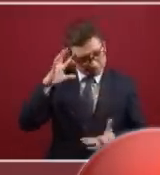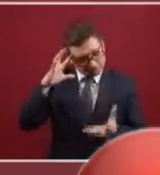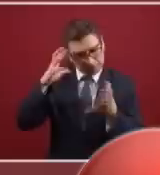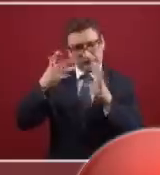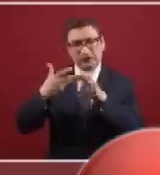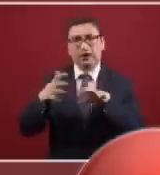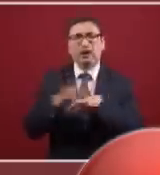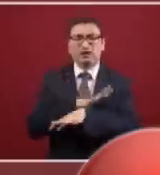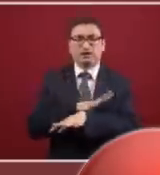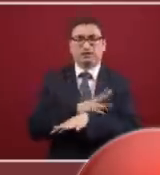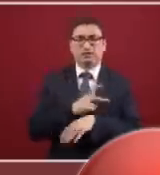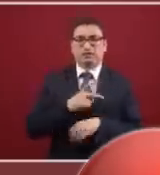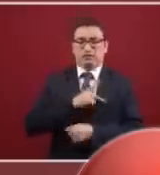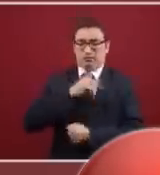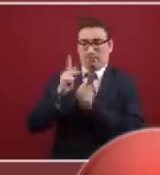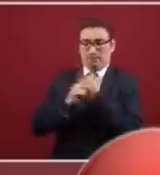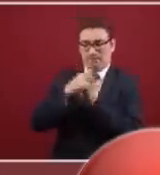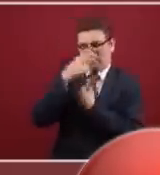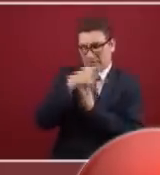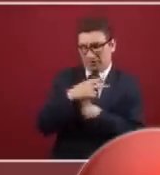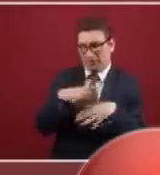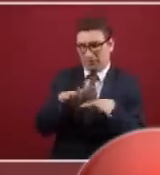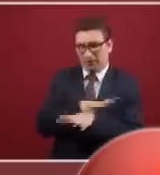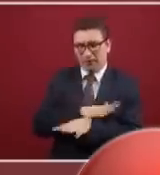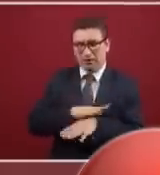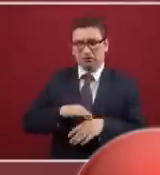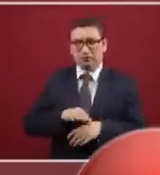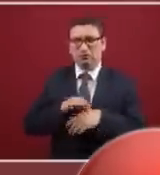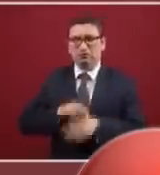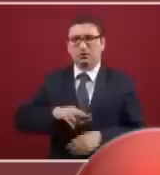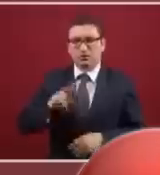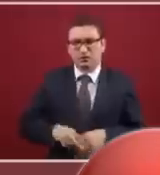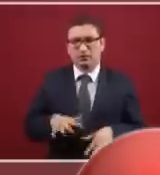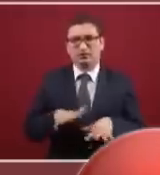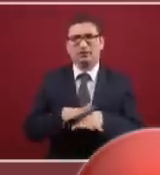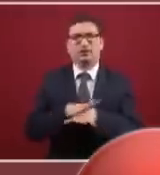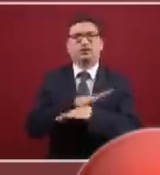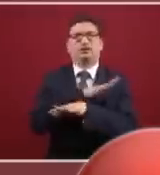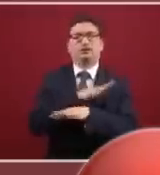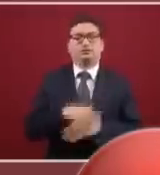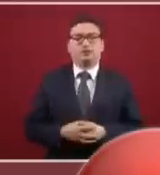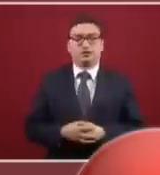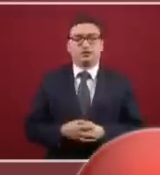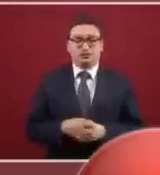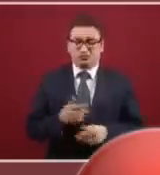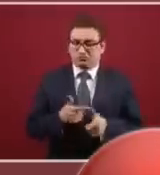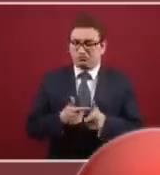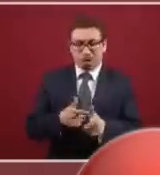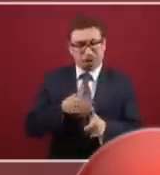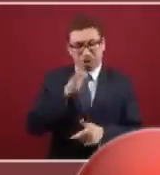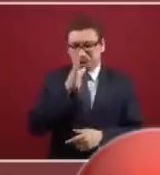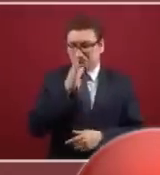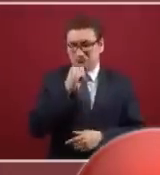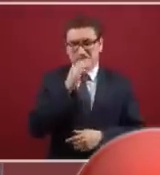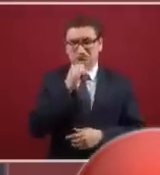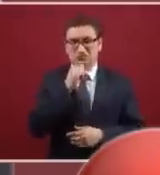Es otro país, es otra realidad. Y ya no se puede seguir